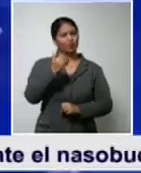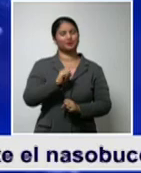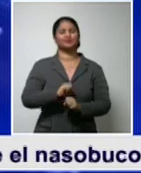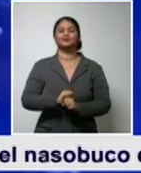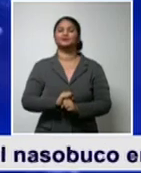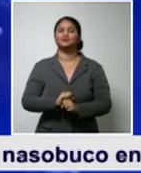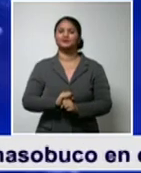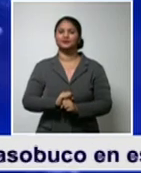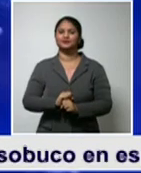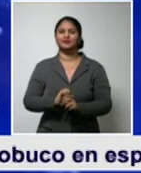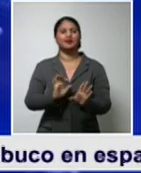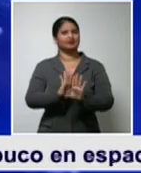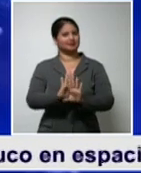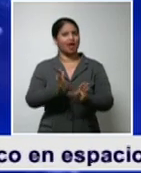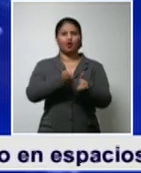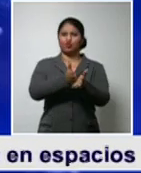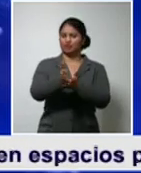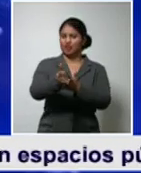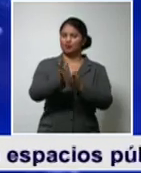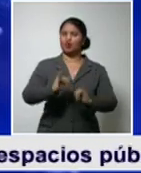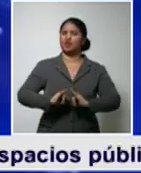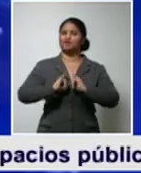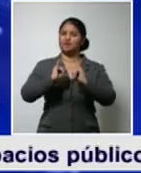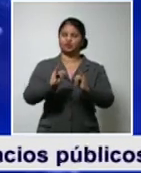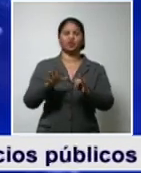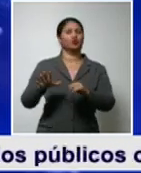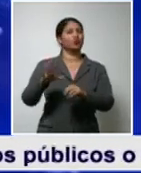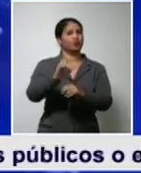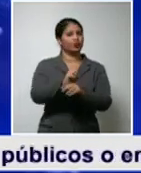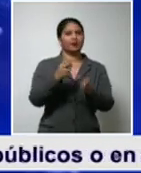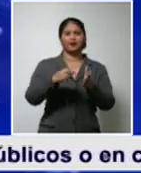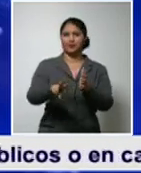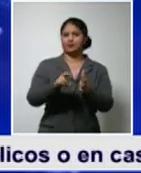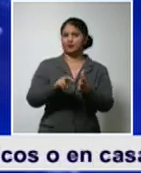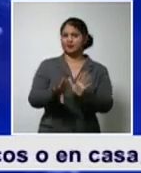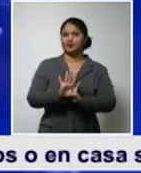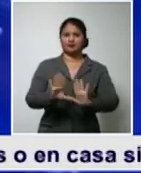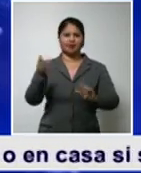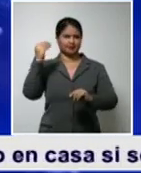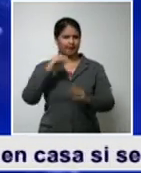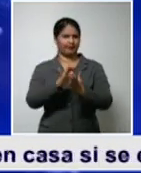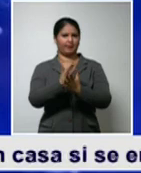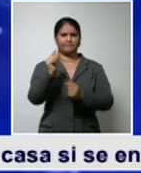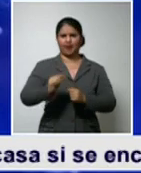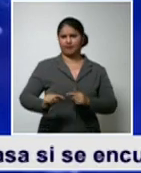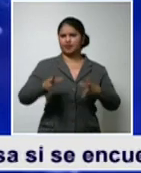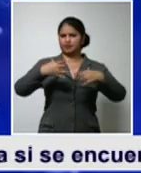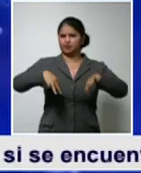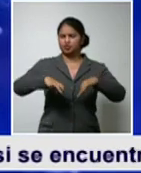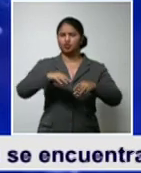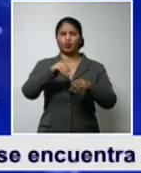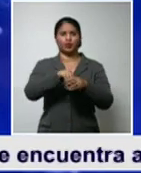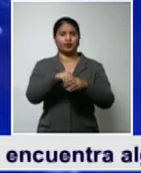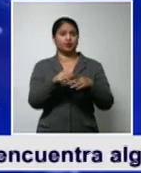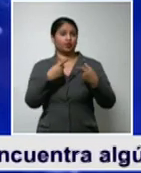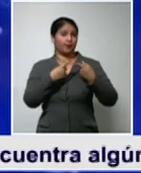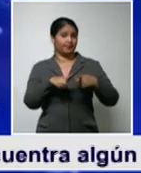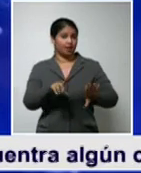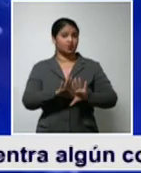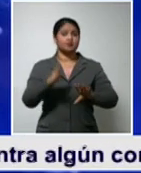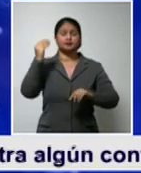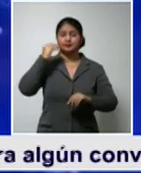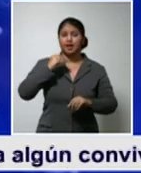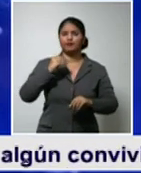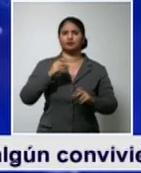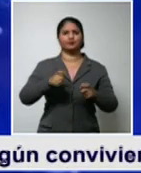Bueno, doctor, ya conocemos cómo marcha Mayabeque, pero llama la atención que todavía los casos de infantes